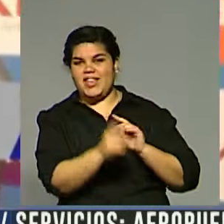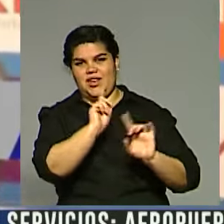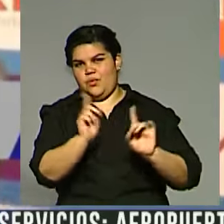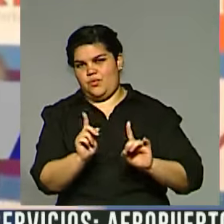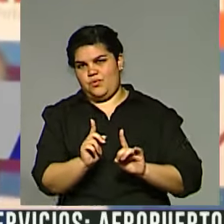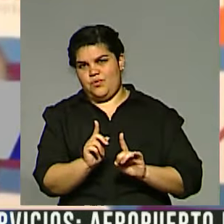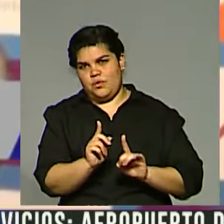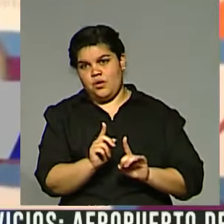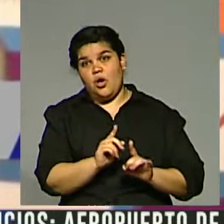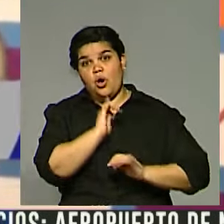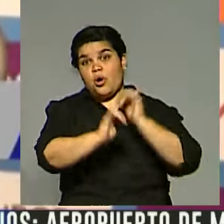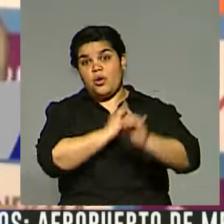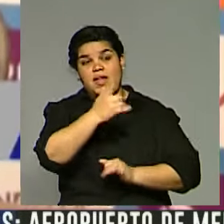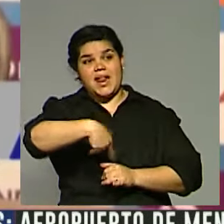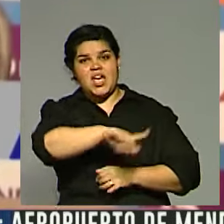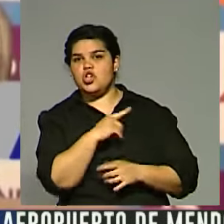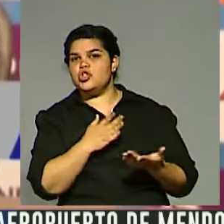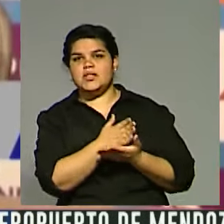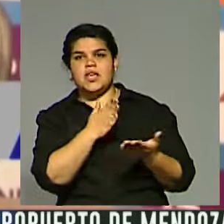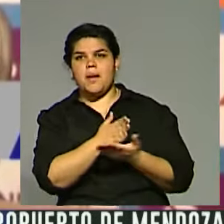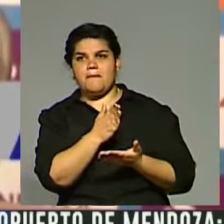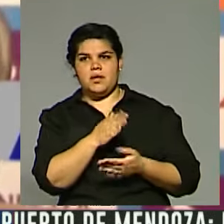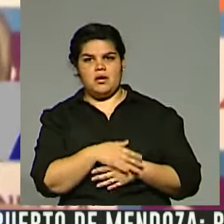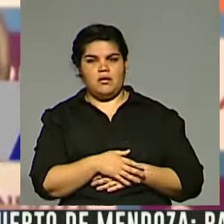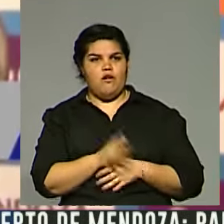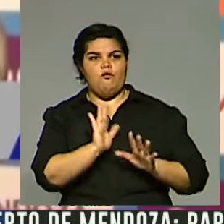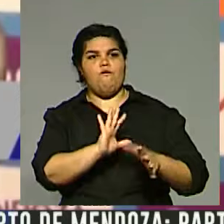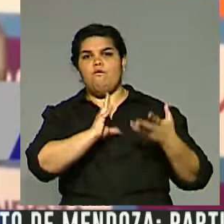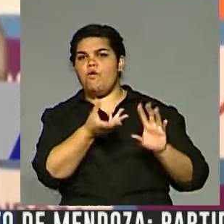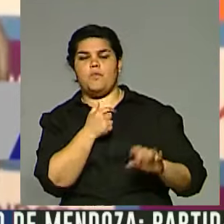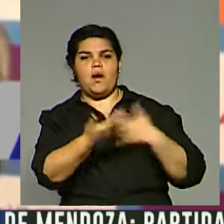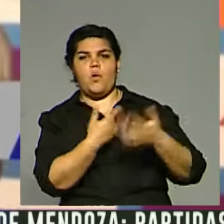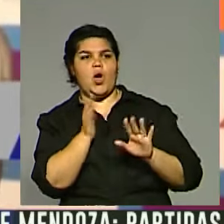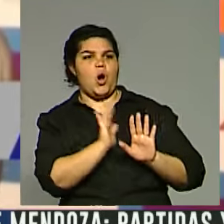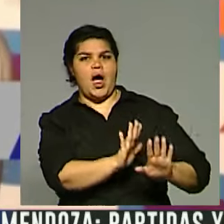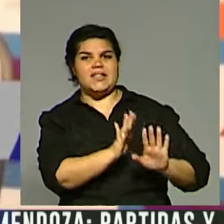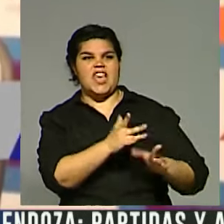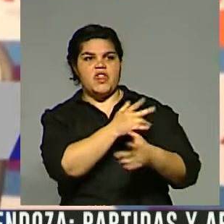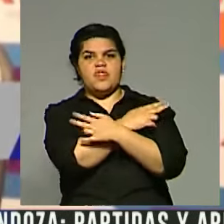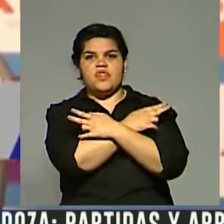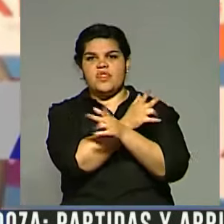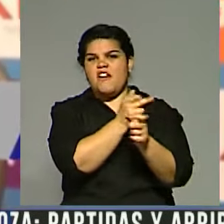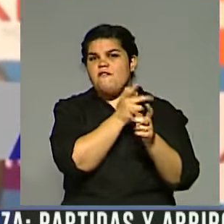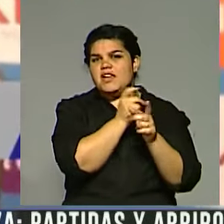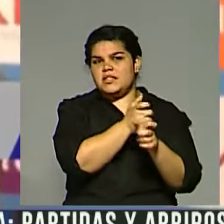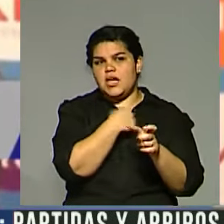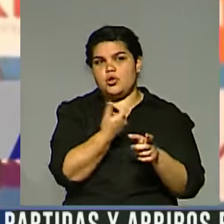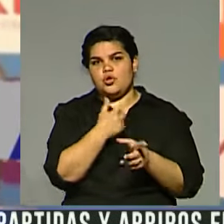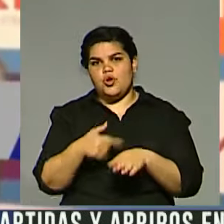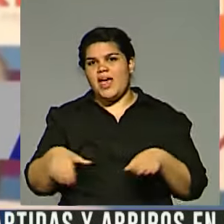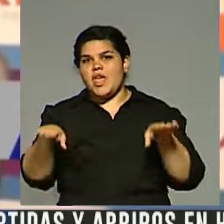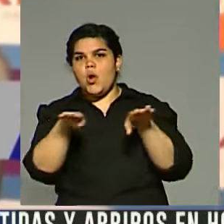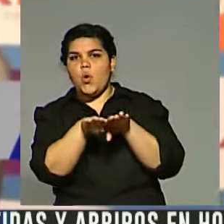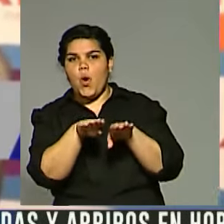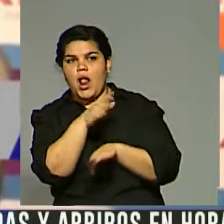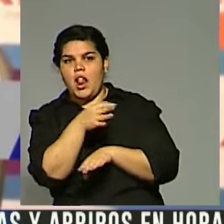digamos, resaltar de que es un equipo que propone mucho en ataque, entonces lógicamente se descubre un poco en defensa. Nosotros a veces somos así también de la misma manera. Creo que va a ser